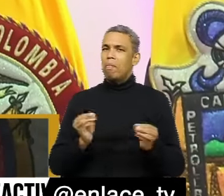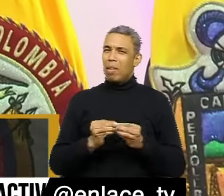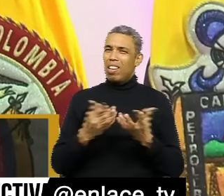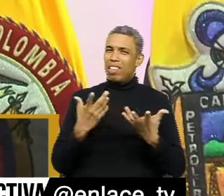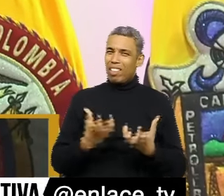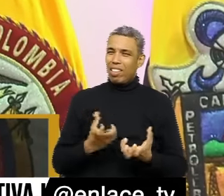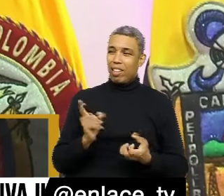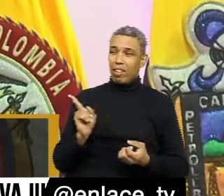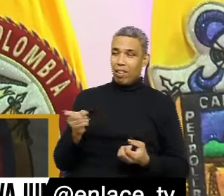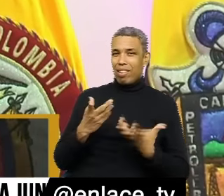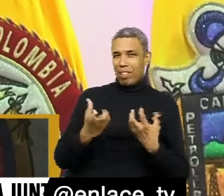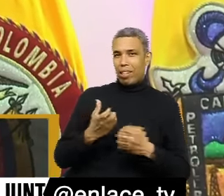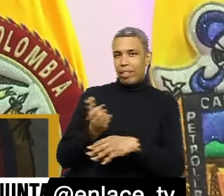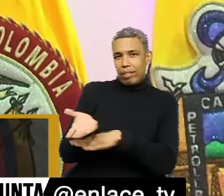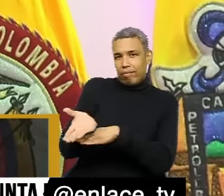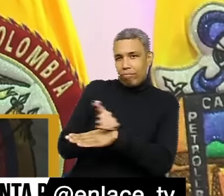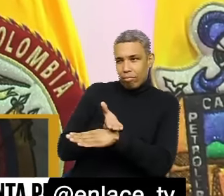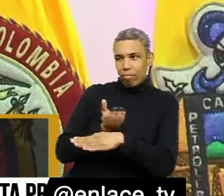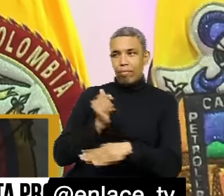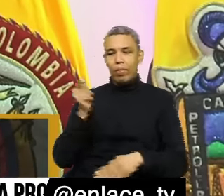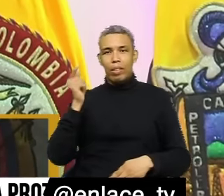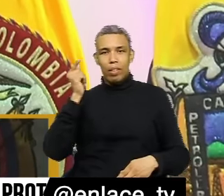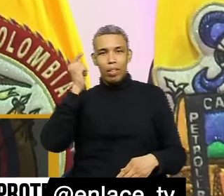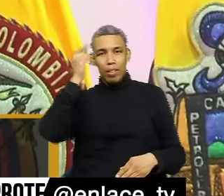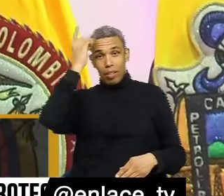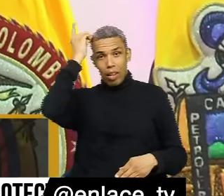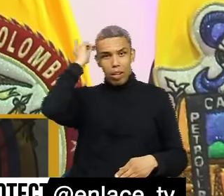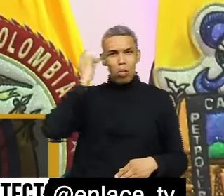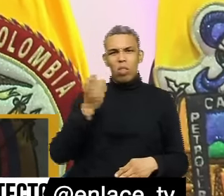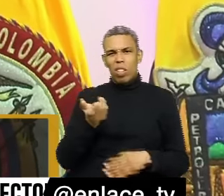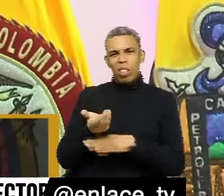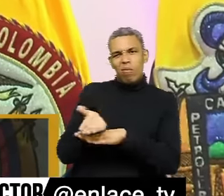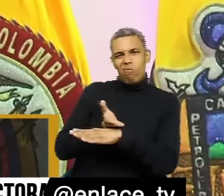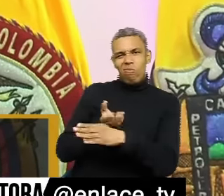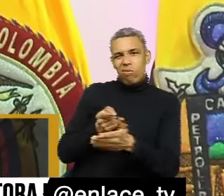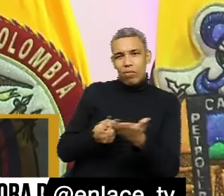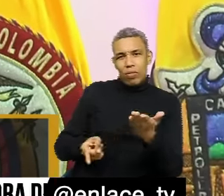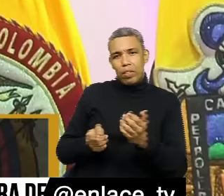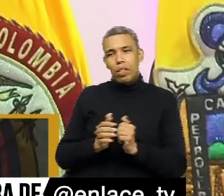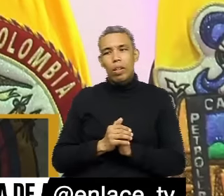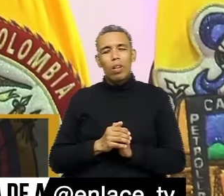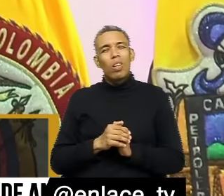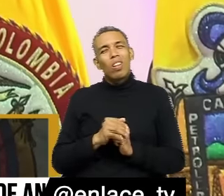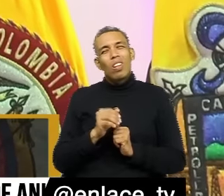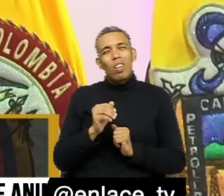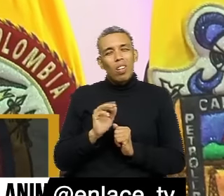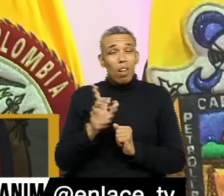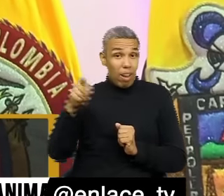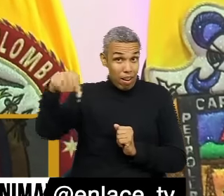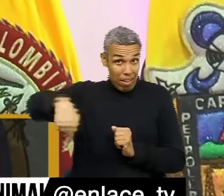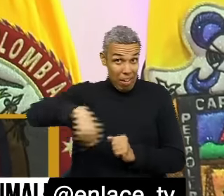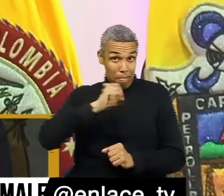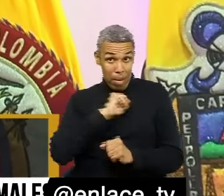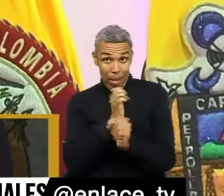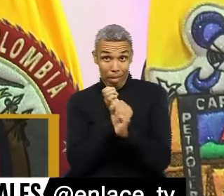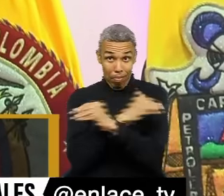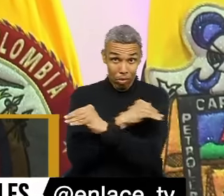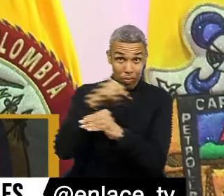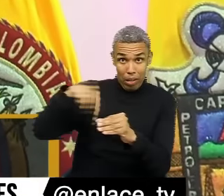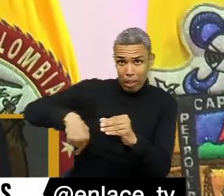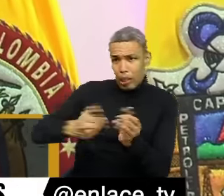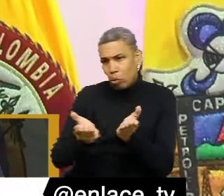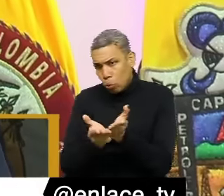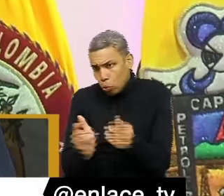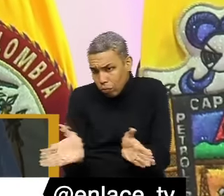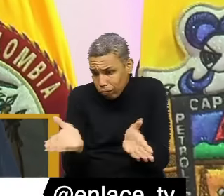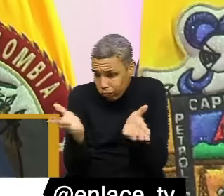de pensar y es que el maestro de la zona rural es en donde está el verdadero desarrollo del país. Y yo